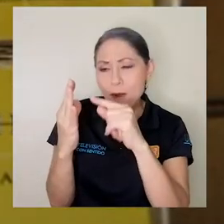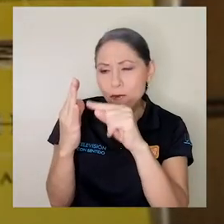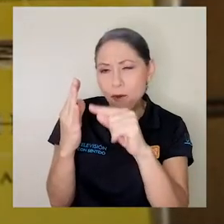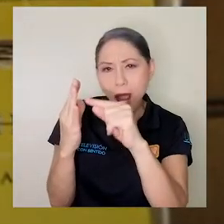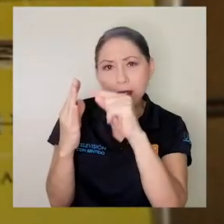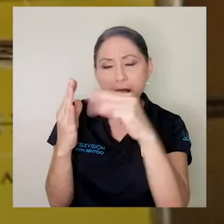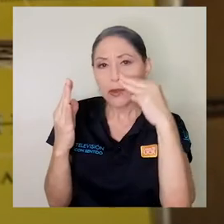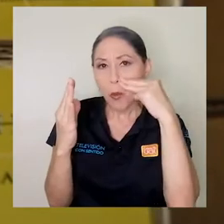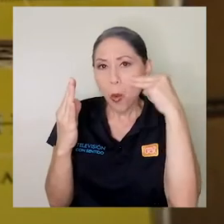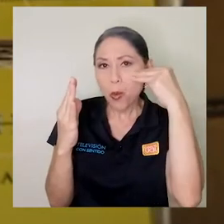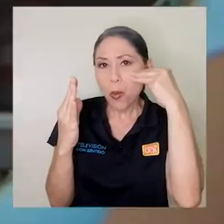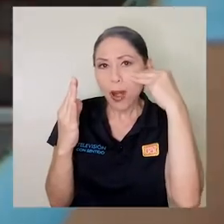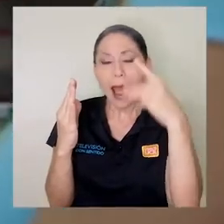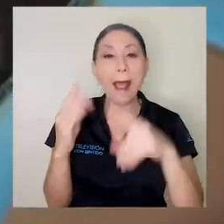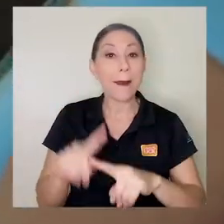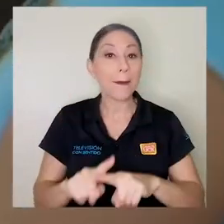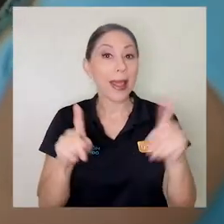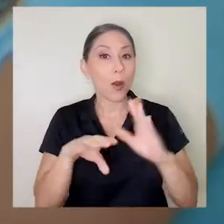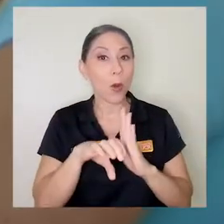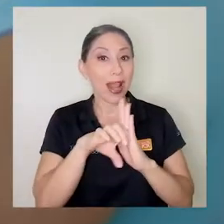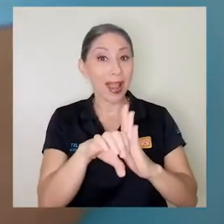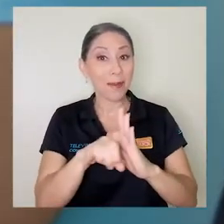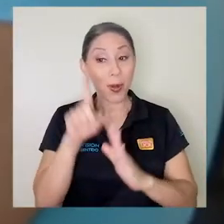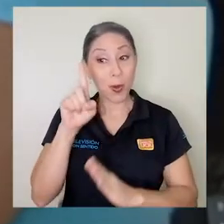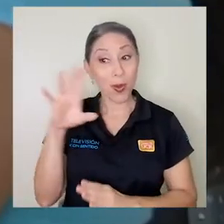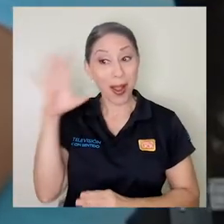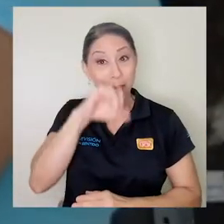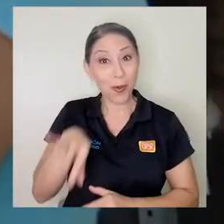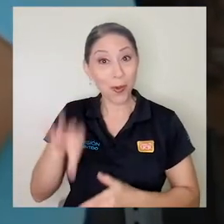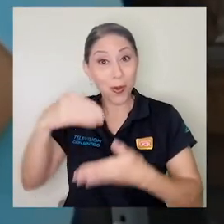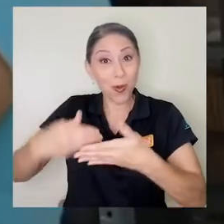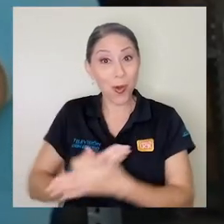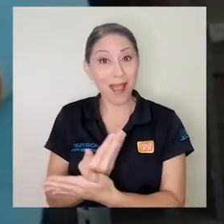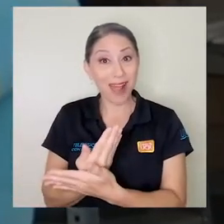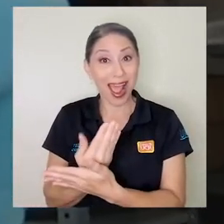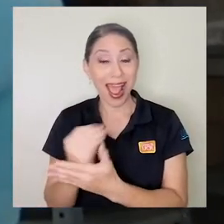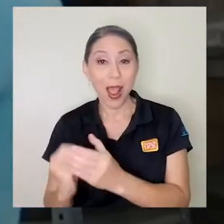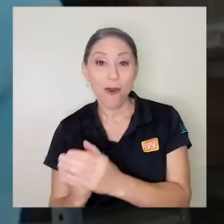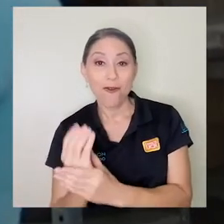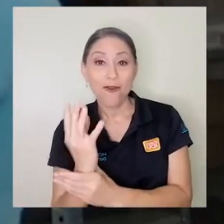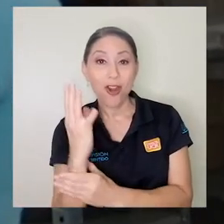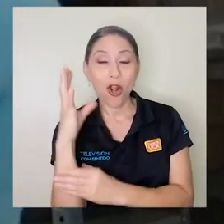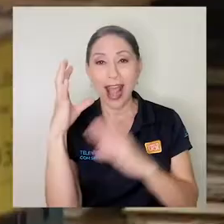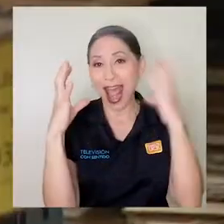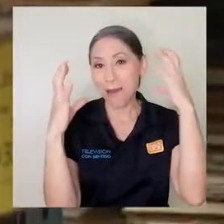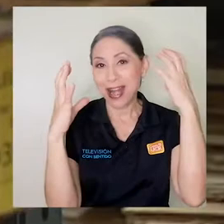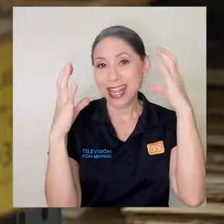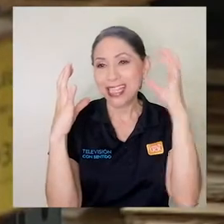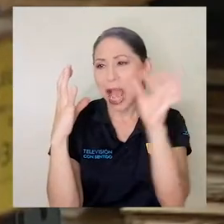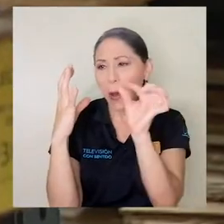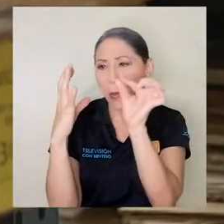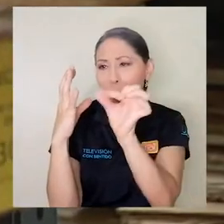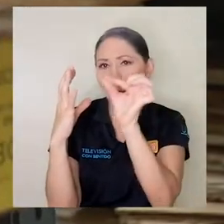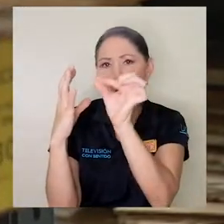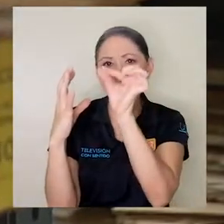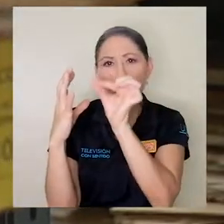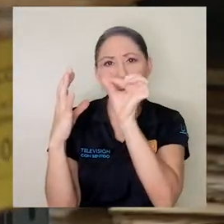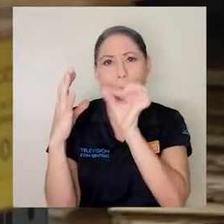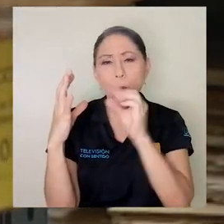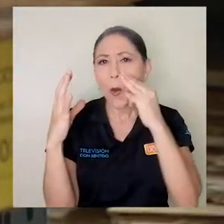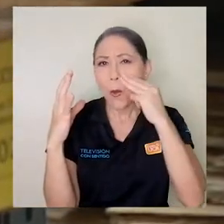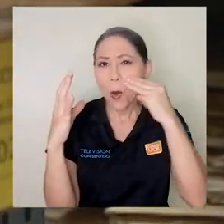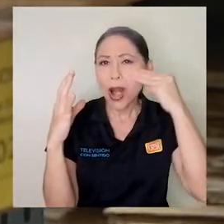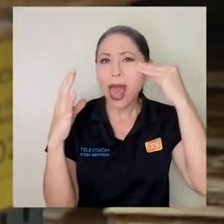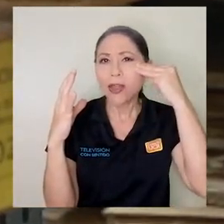rayas púrpura. Pero ves, por ejemplo, una de las nuevas es una flor amarilla con puntos morados. Y siempre son amarillas